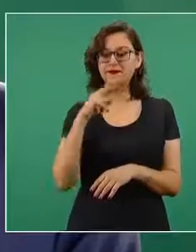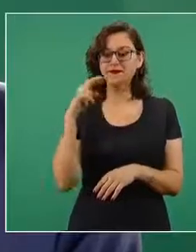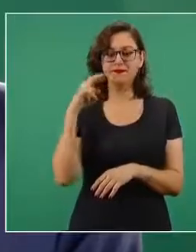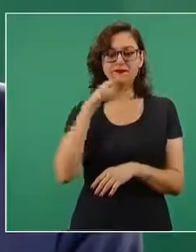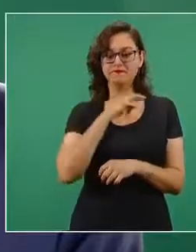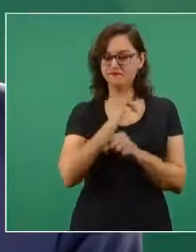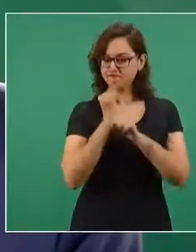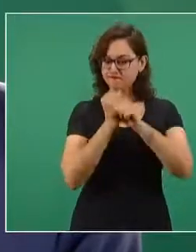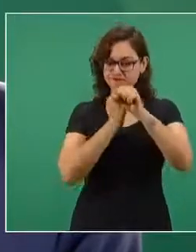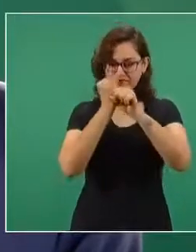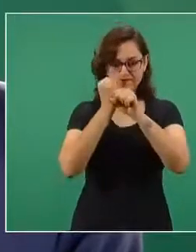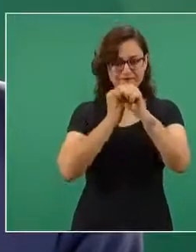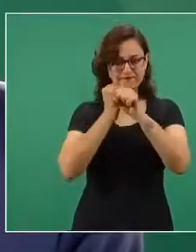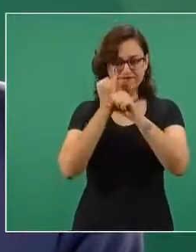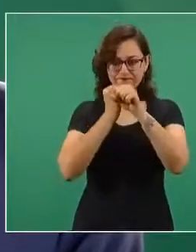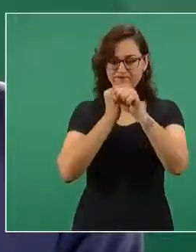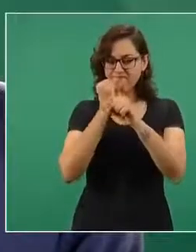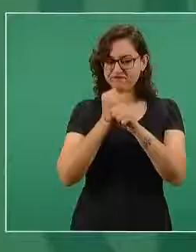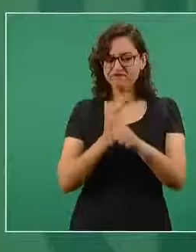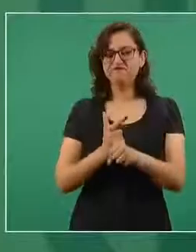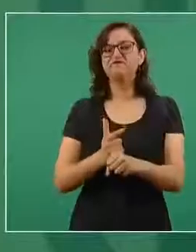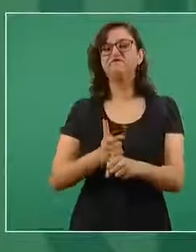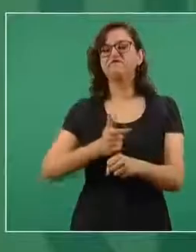hace la investigación